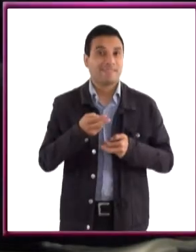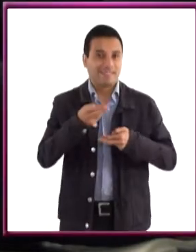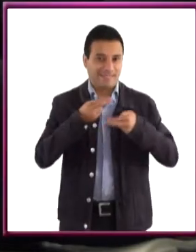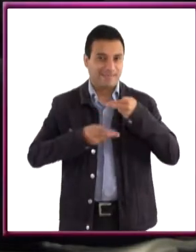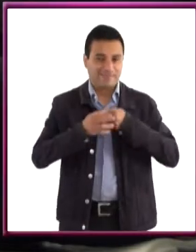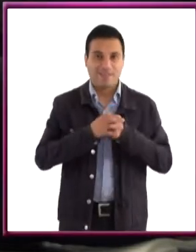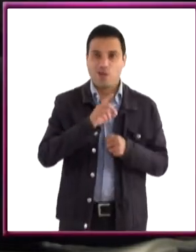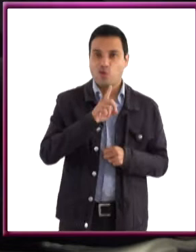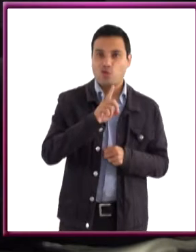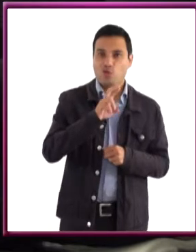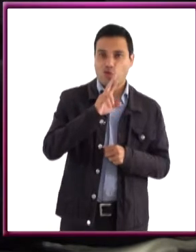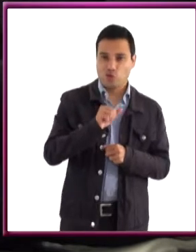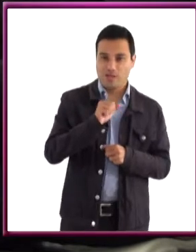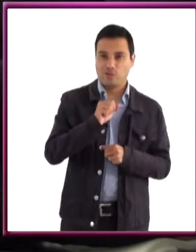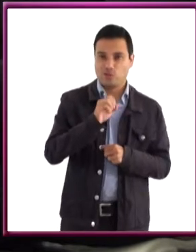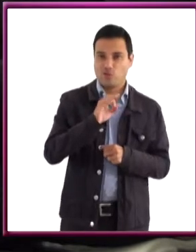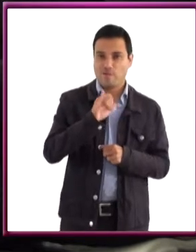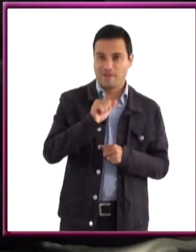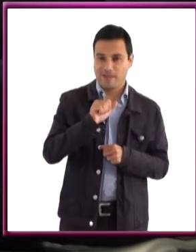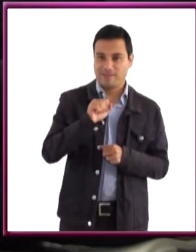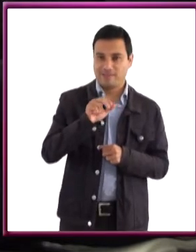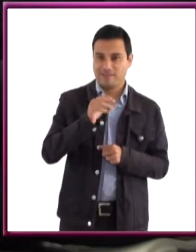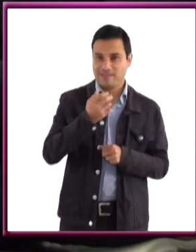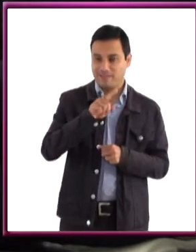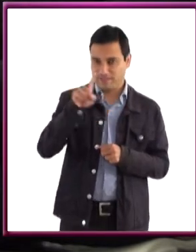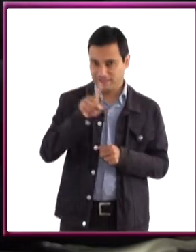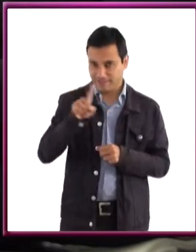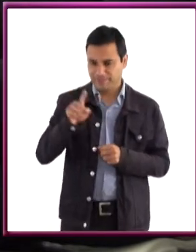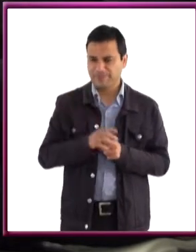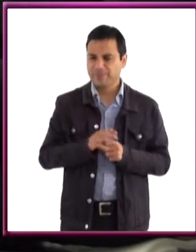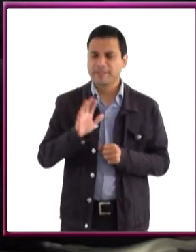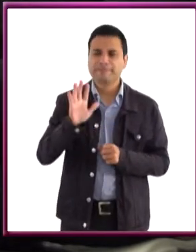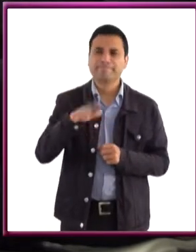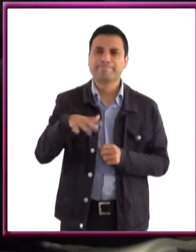Estamos de regreso con la doctora Sofía Sánchez. Doctora,